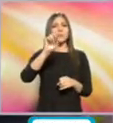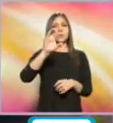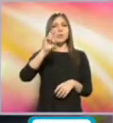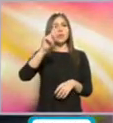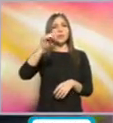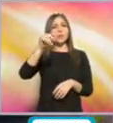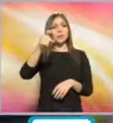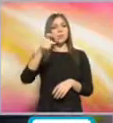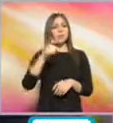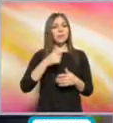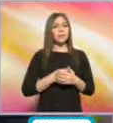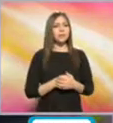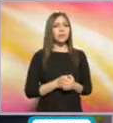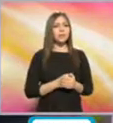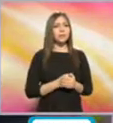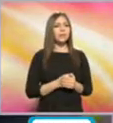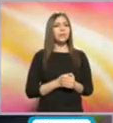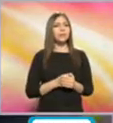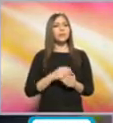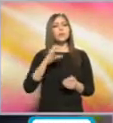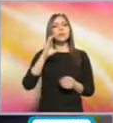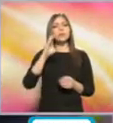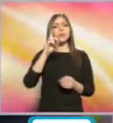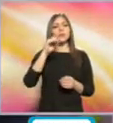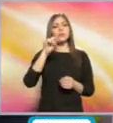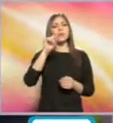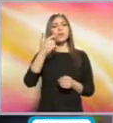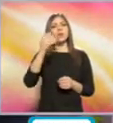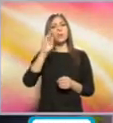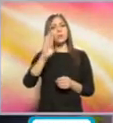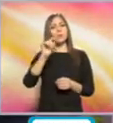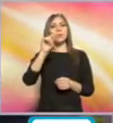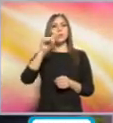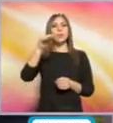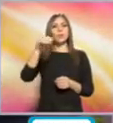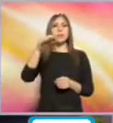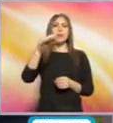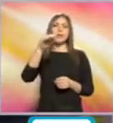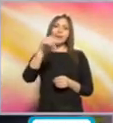www.cultura.cdmx. Ay, bueno, se me olvida. .gov.mx. No, muy bien. Vas muy bien. Vas muy bien. Sí.